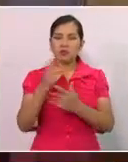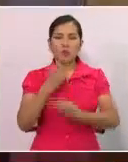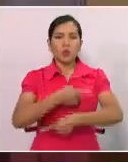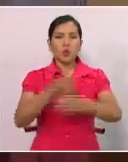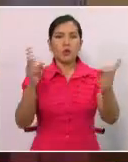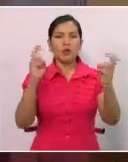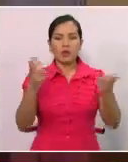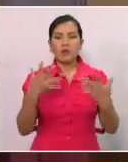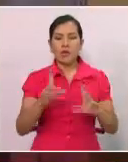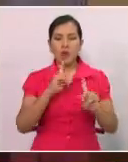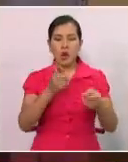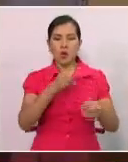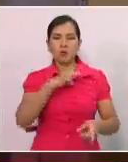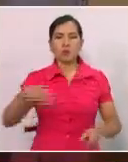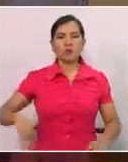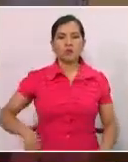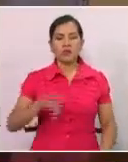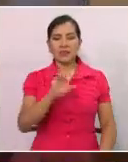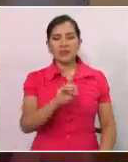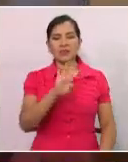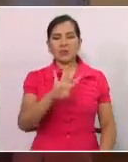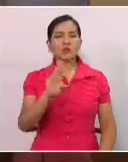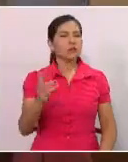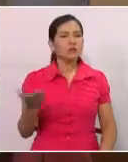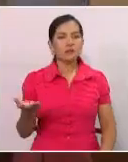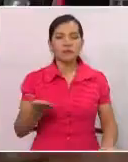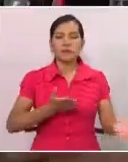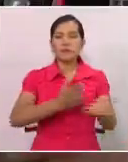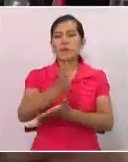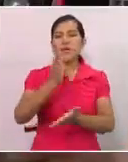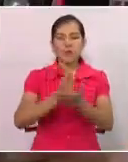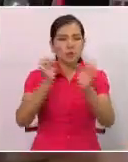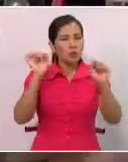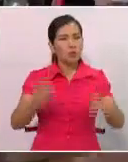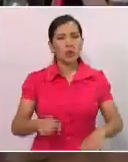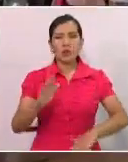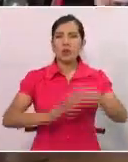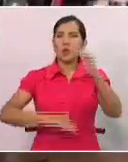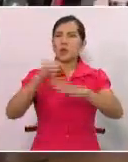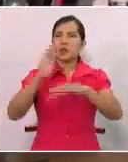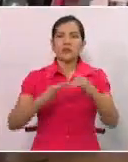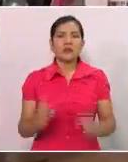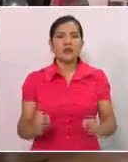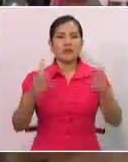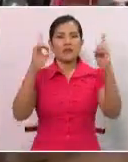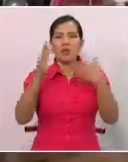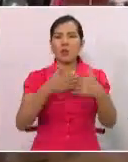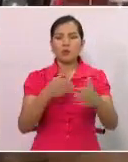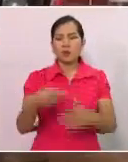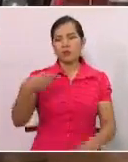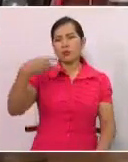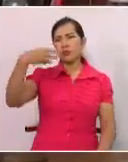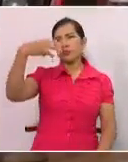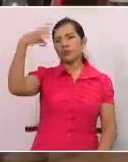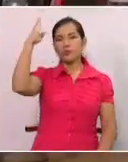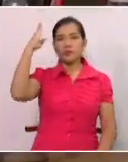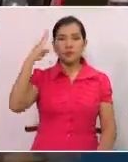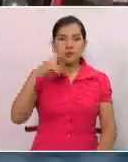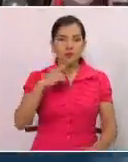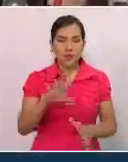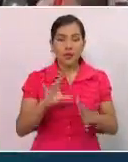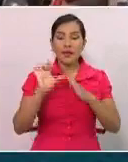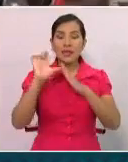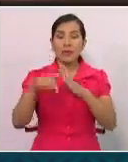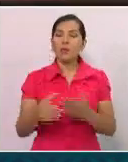Ordenanza 046, que autorizaba la construcción de edificios sin restricciones en el número de pisos, misma que más adelante fue